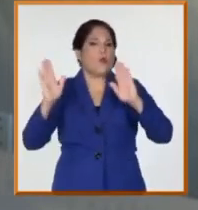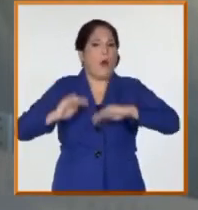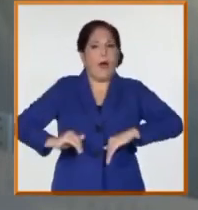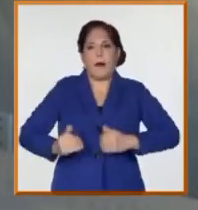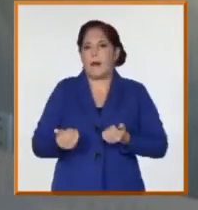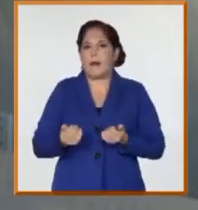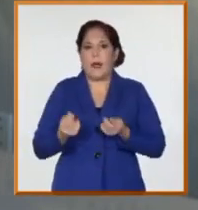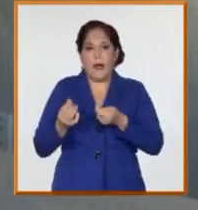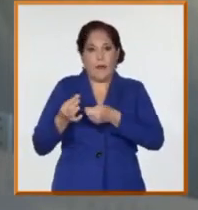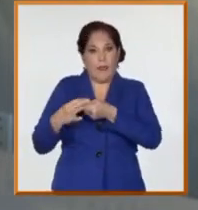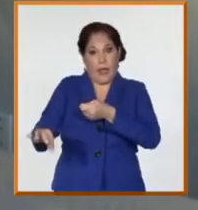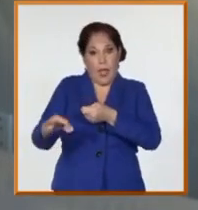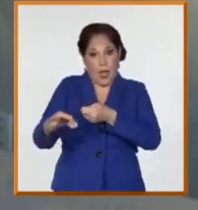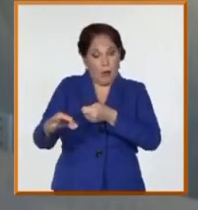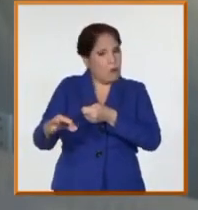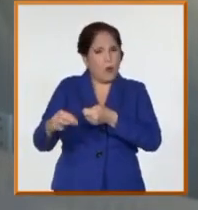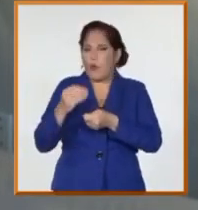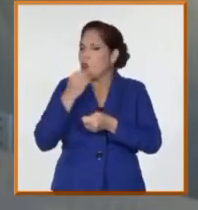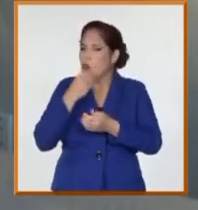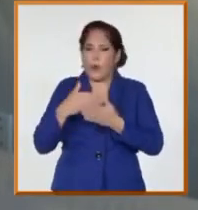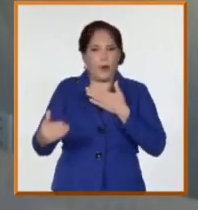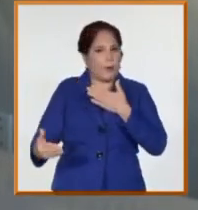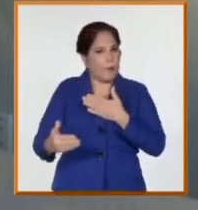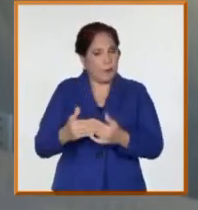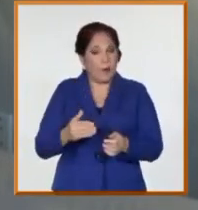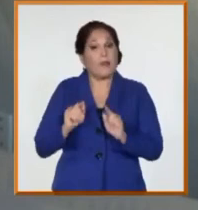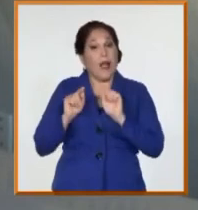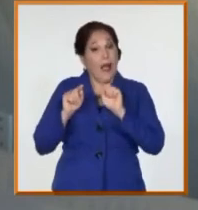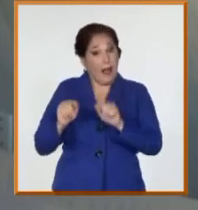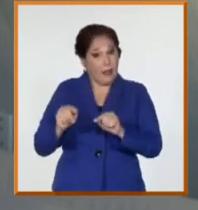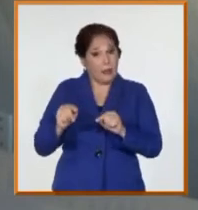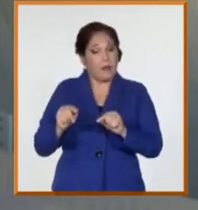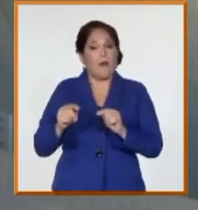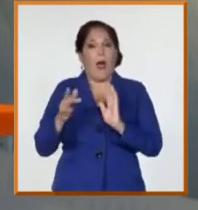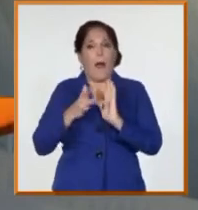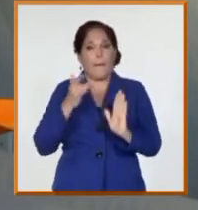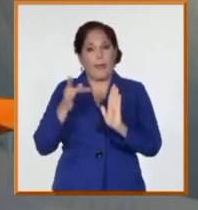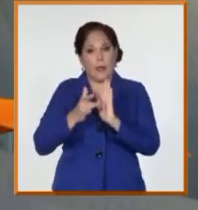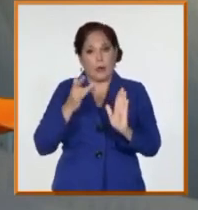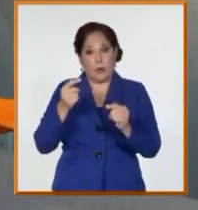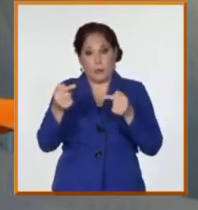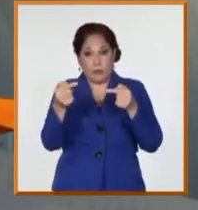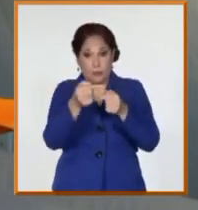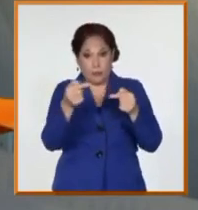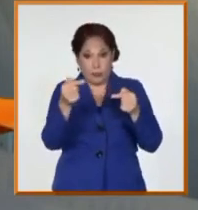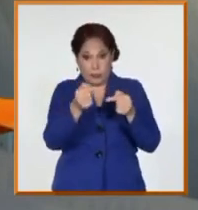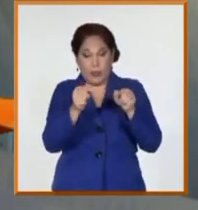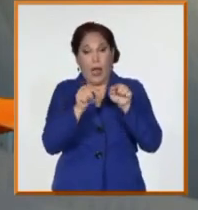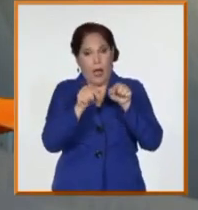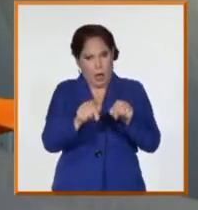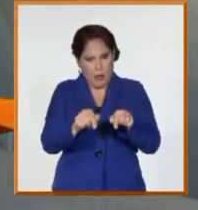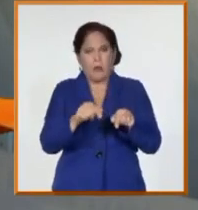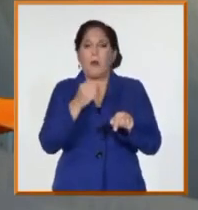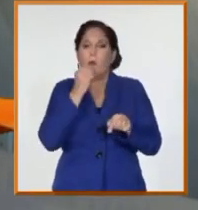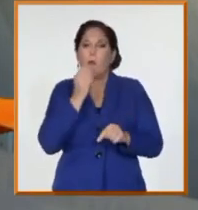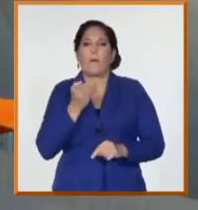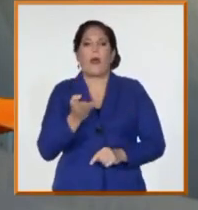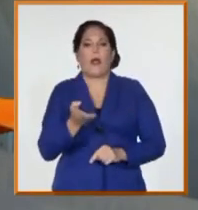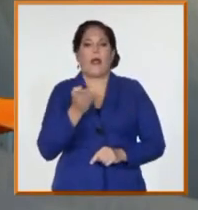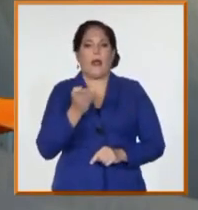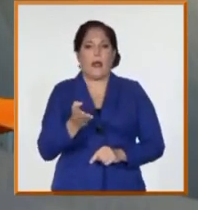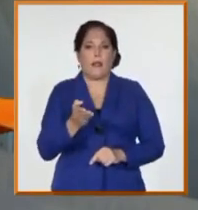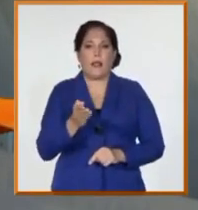efectivo pueden mediante esa plataforma de transfer móvil solicitar